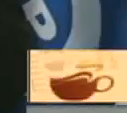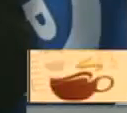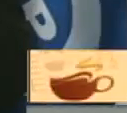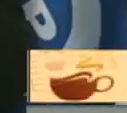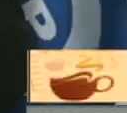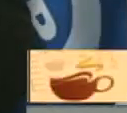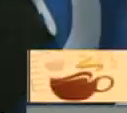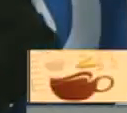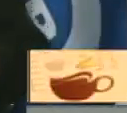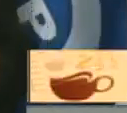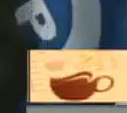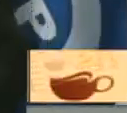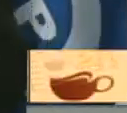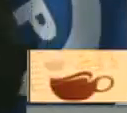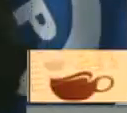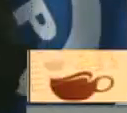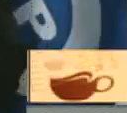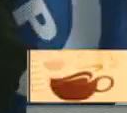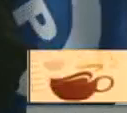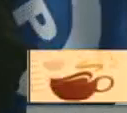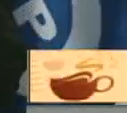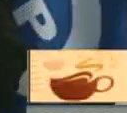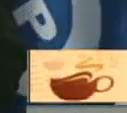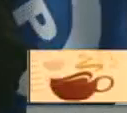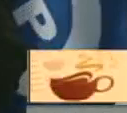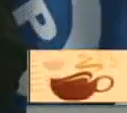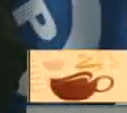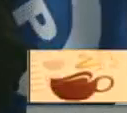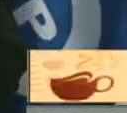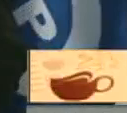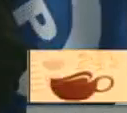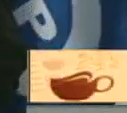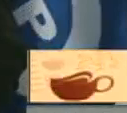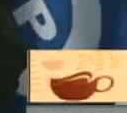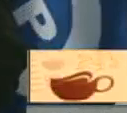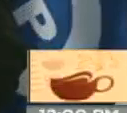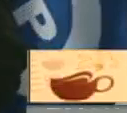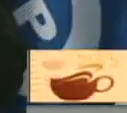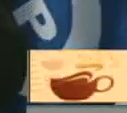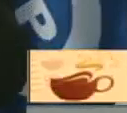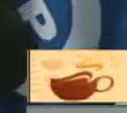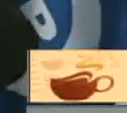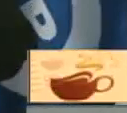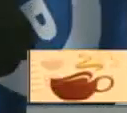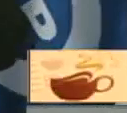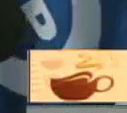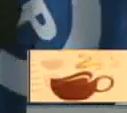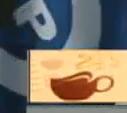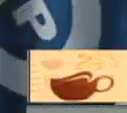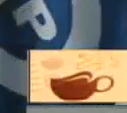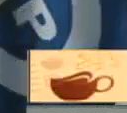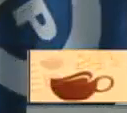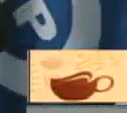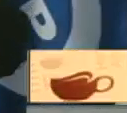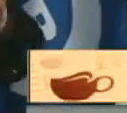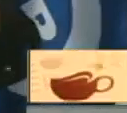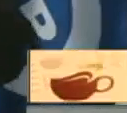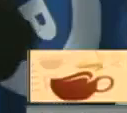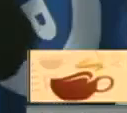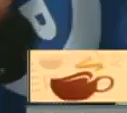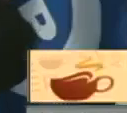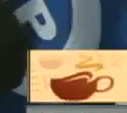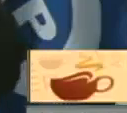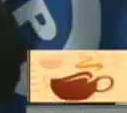personas. Y el jefe del ejército, de la Fuerza Armada Colombiana, da una rueda de prensa en